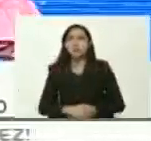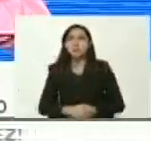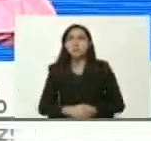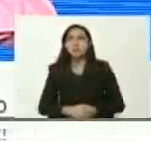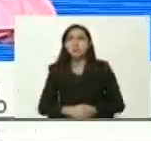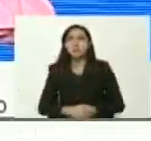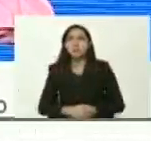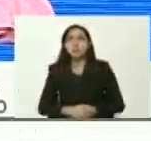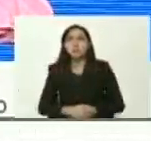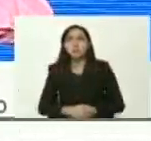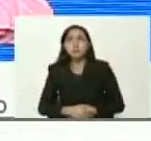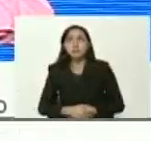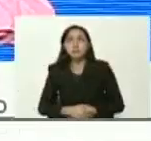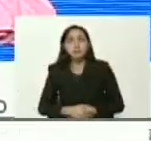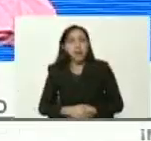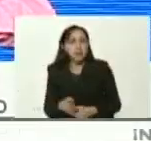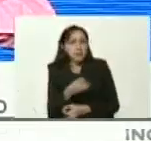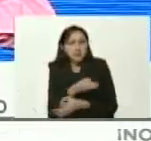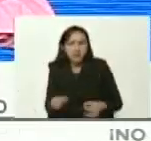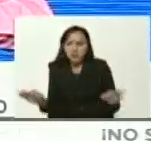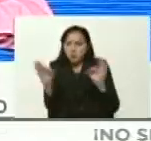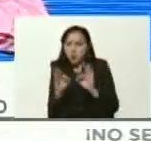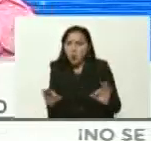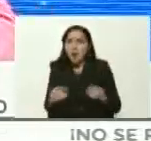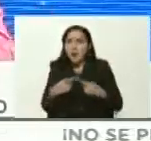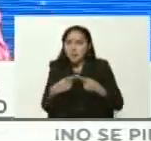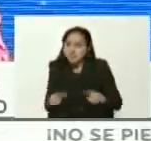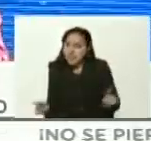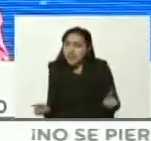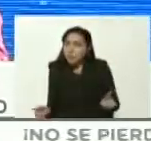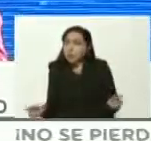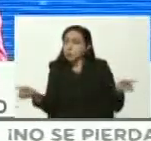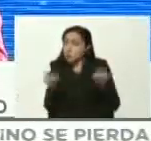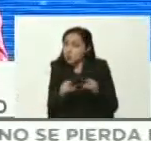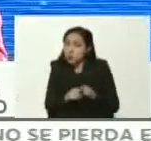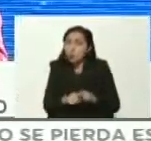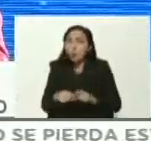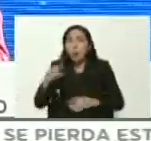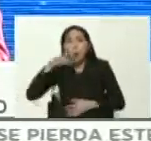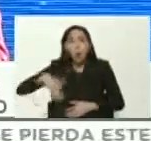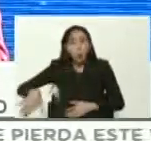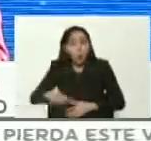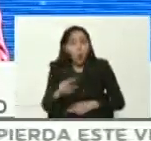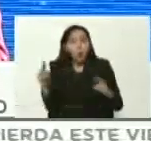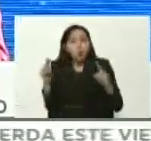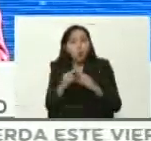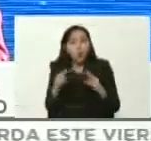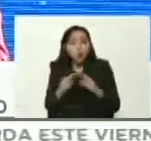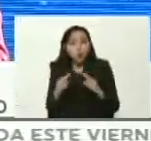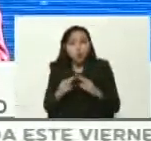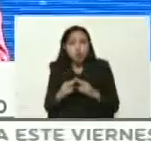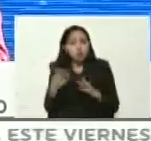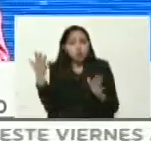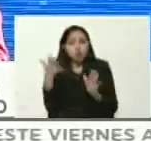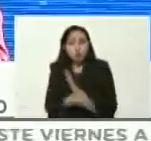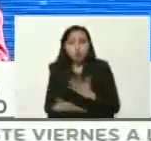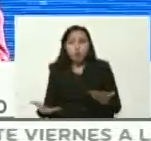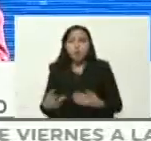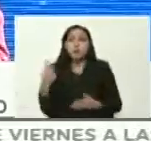2004-2014, sin que nada fuera perfecto, pero sin lugar a dudas el pueblo de Venezuela conoció entre el